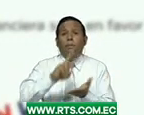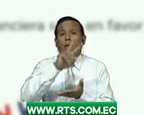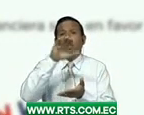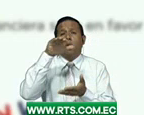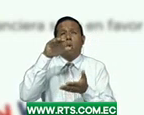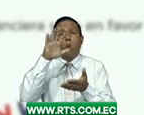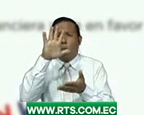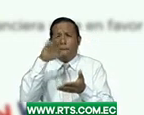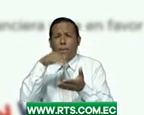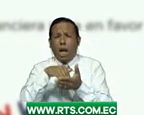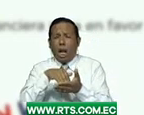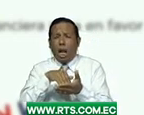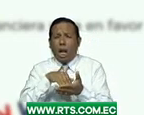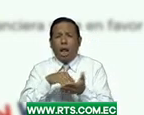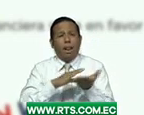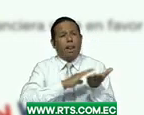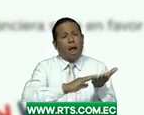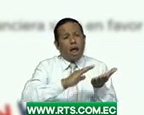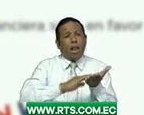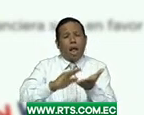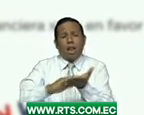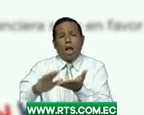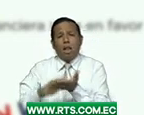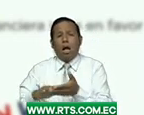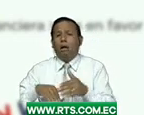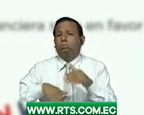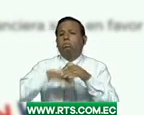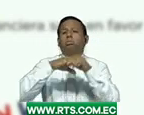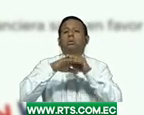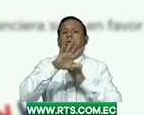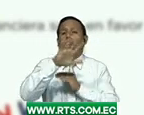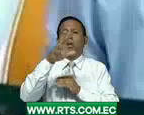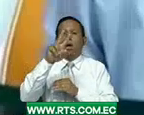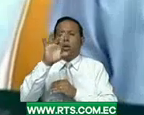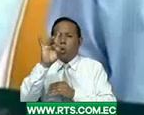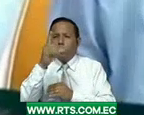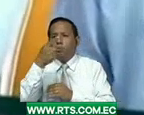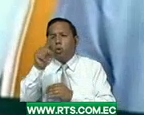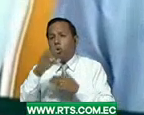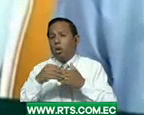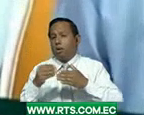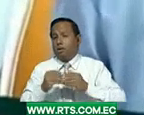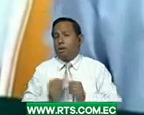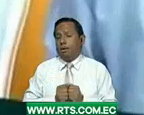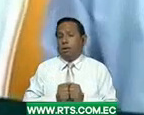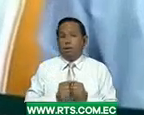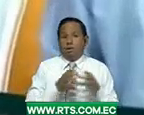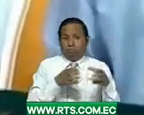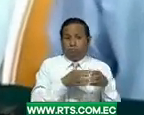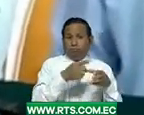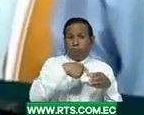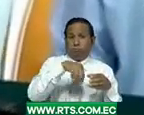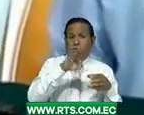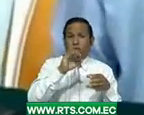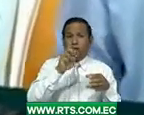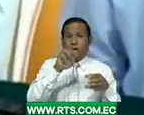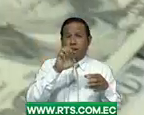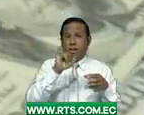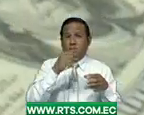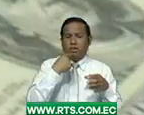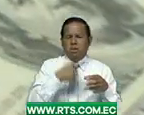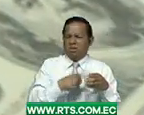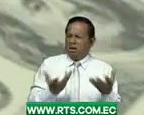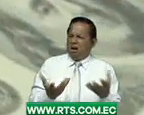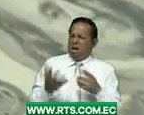25.928 operaciones por un monto que se aproxima a los 58 millones de dólares. Pese a eso, desde la FENOCIN se califica como una tomadura de